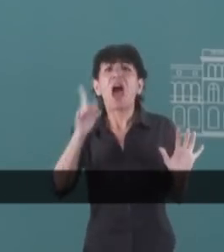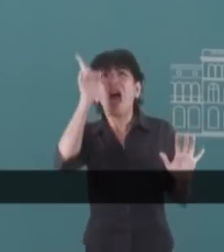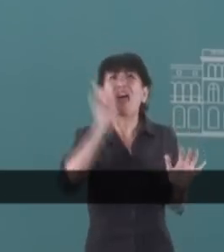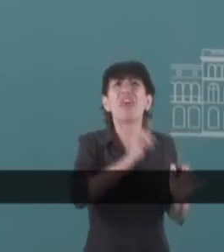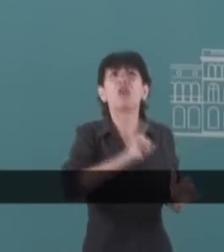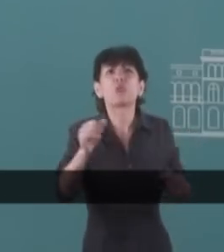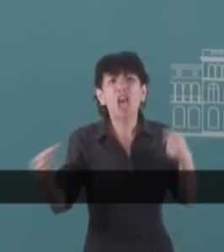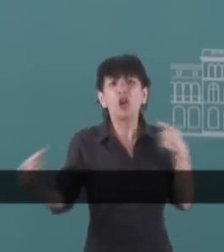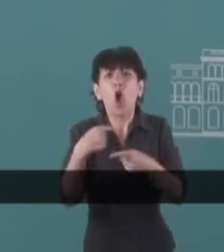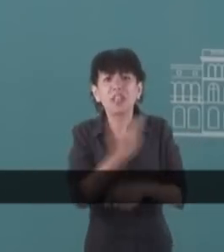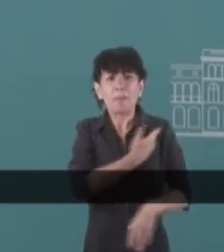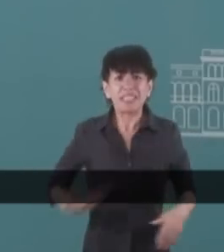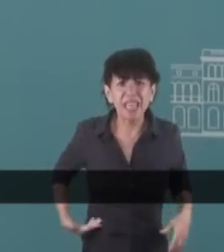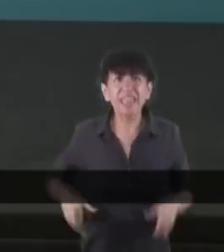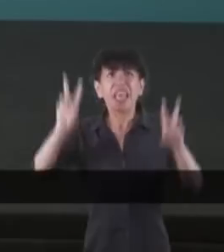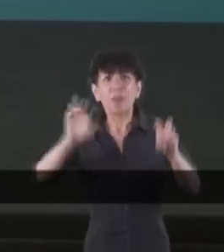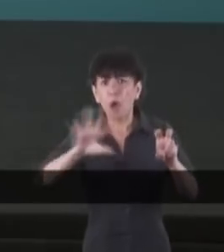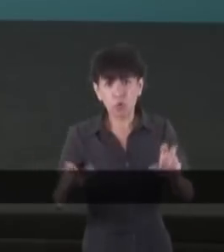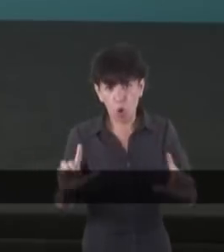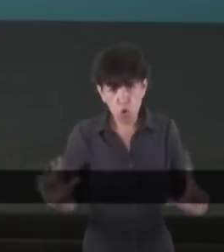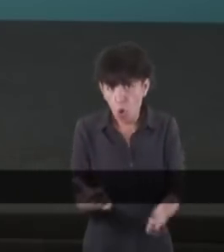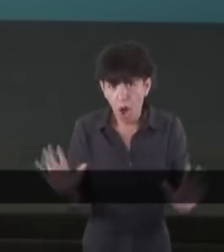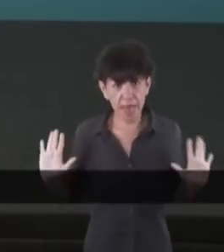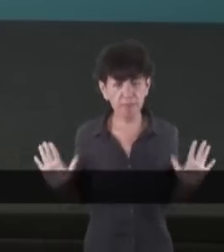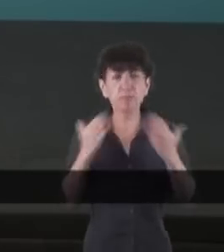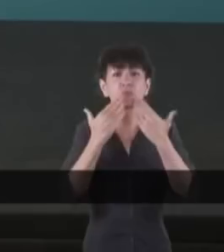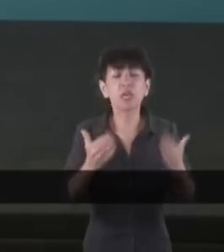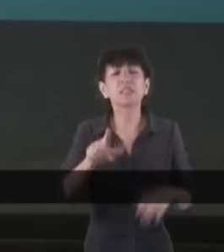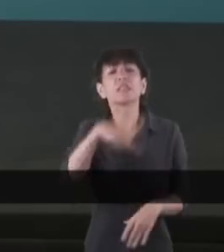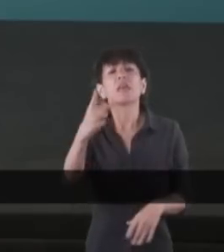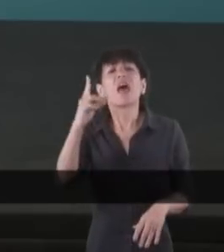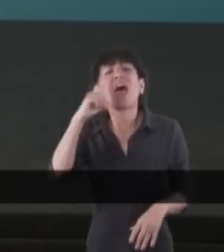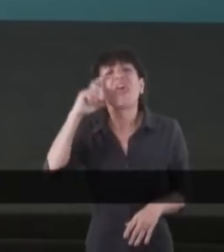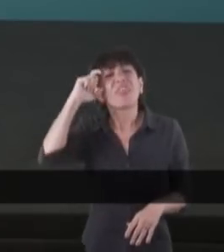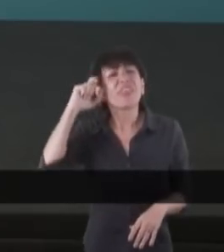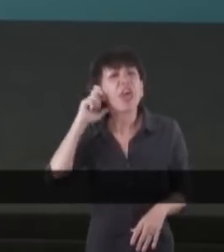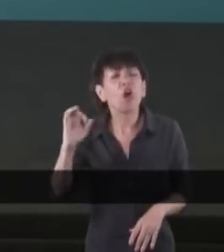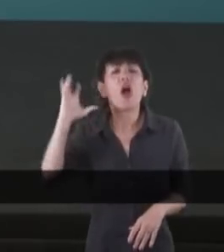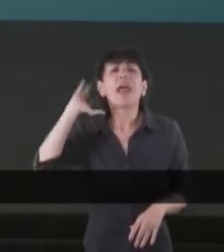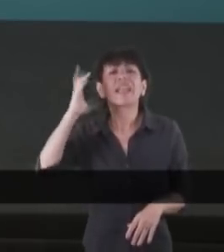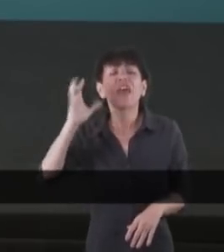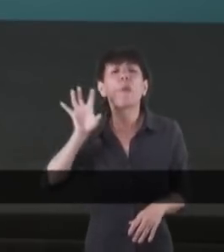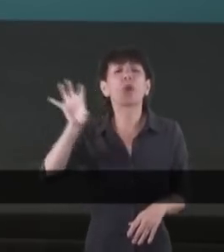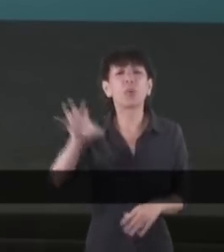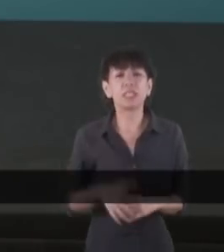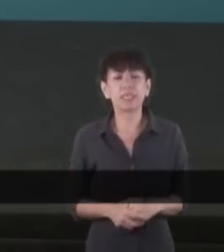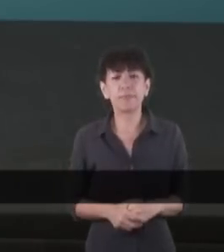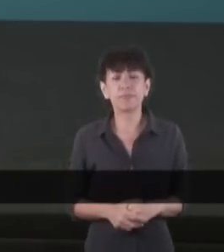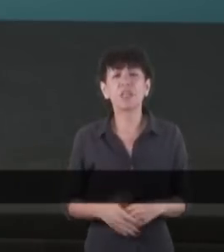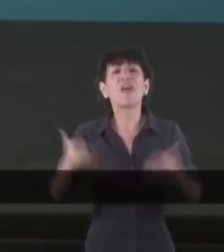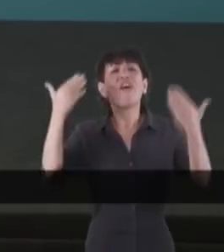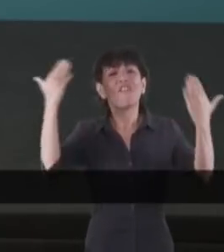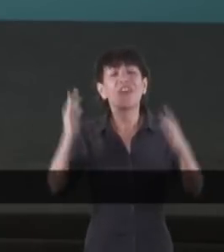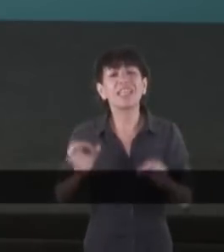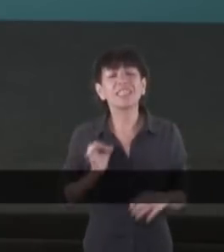por ningún tema de corrupción. Muchas gracias. Diego Ruiz Díaz, de Radio Provincia. ¿Qué tal? Feliz